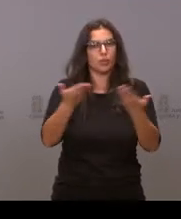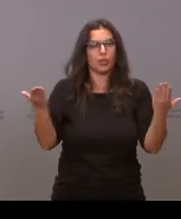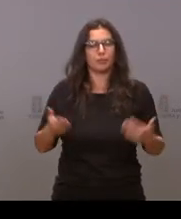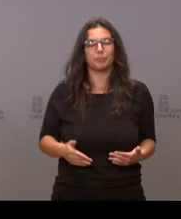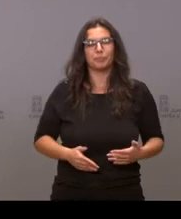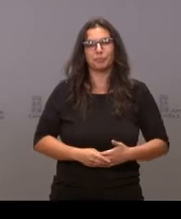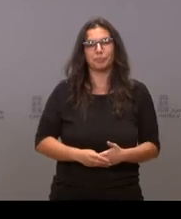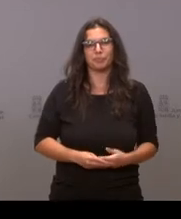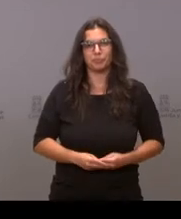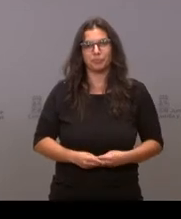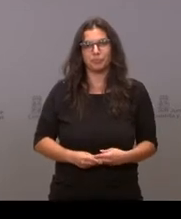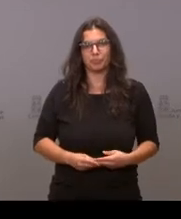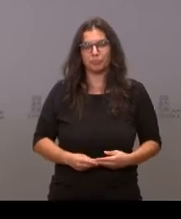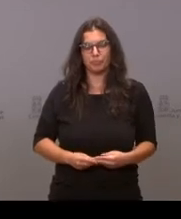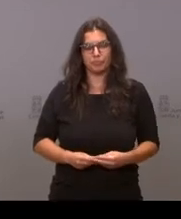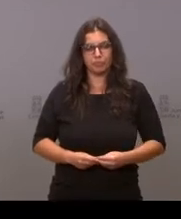conveniencia